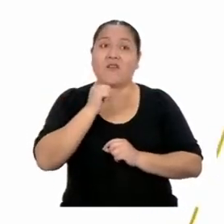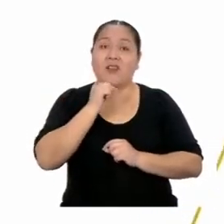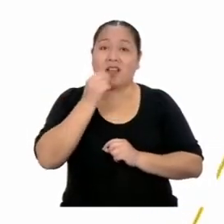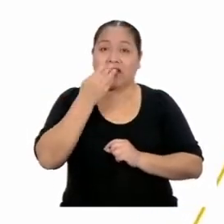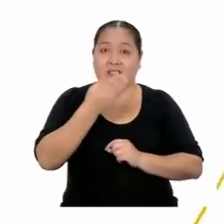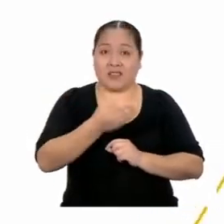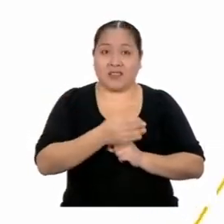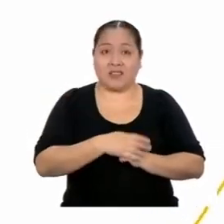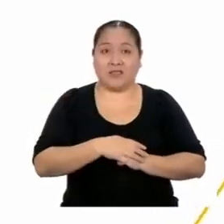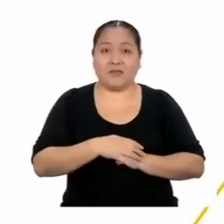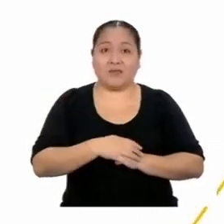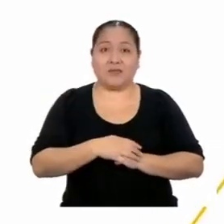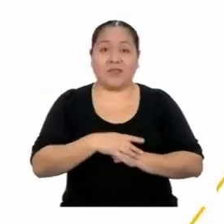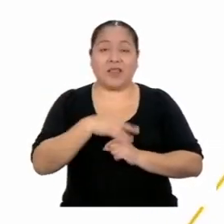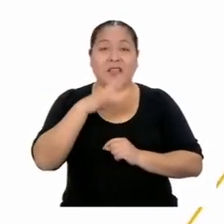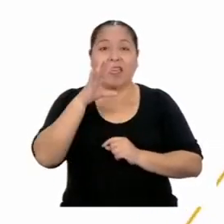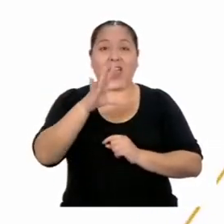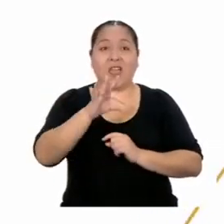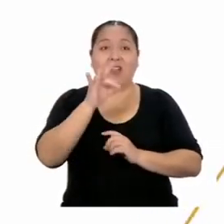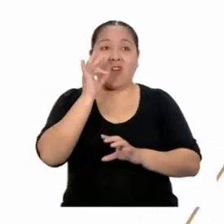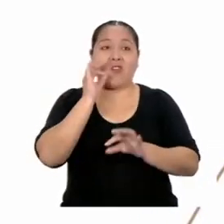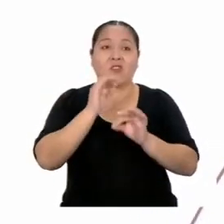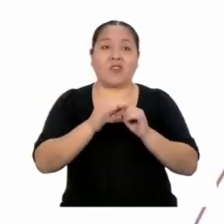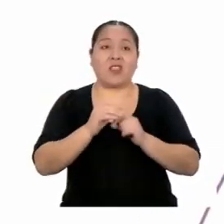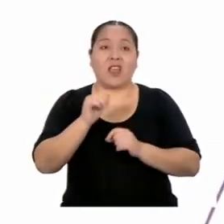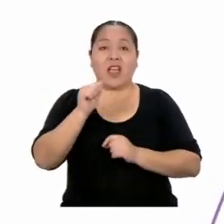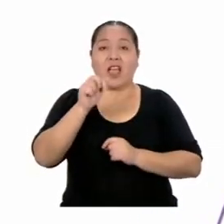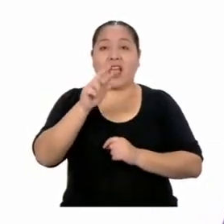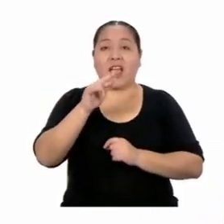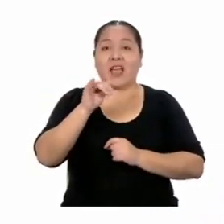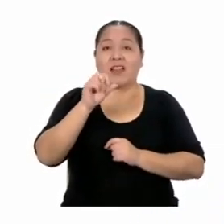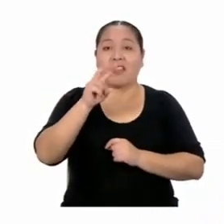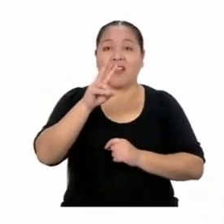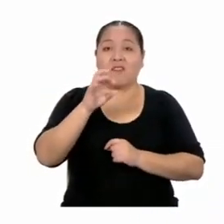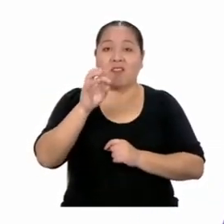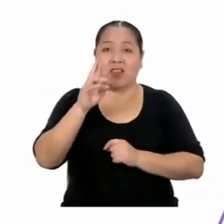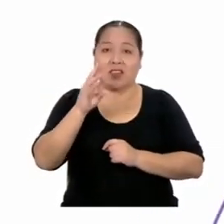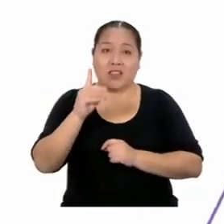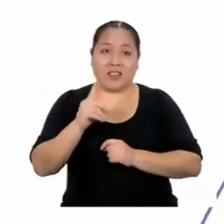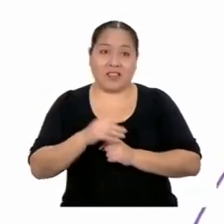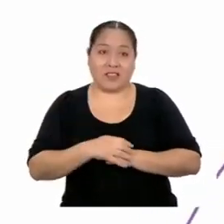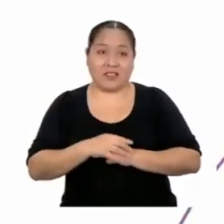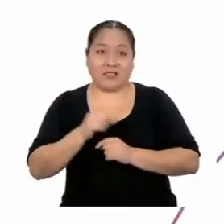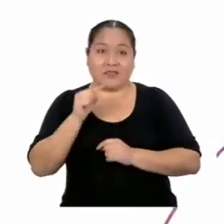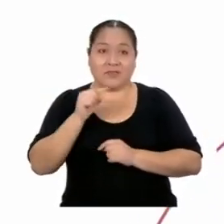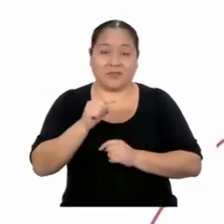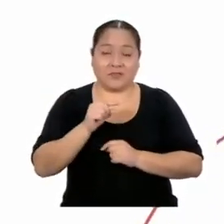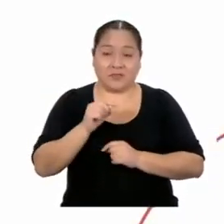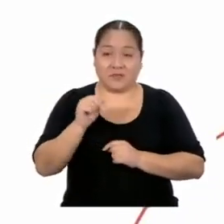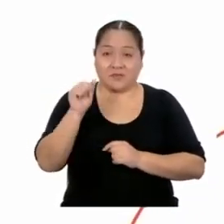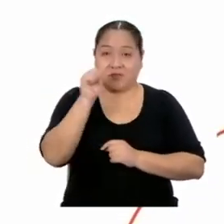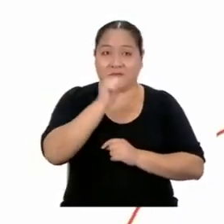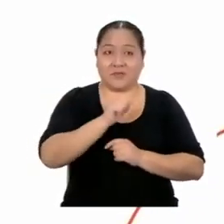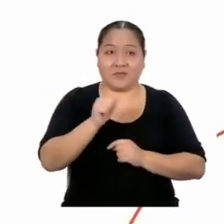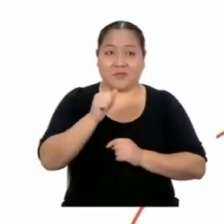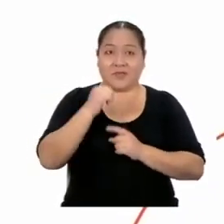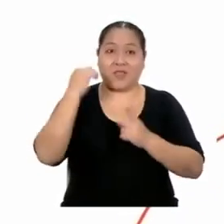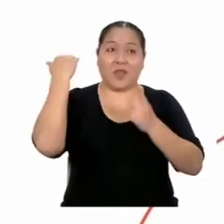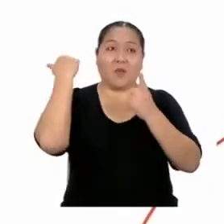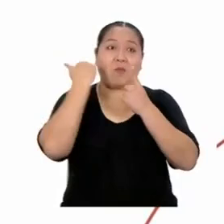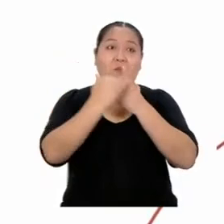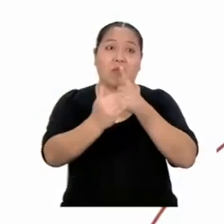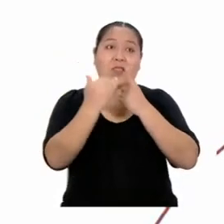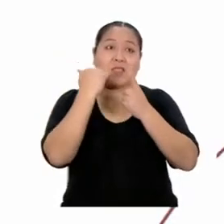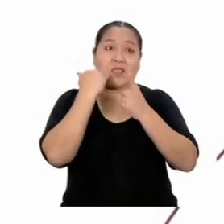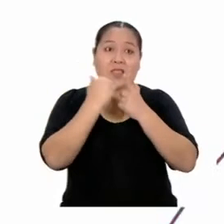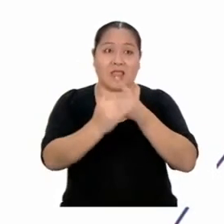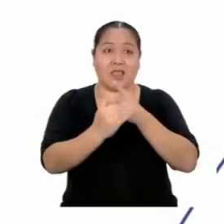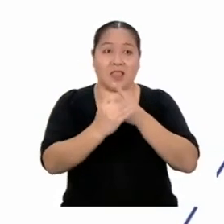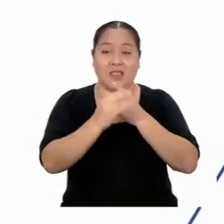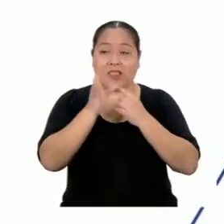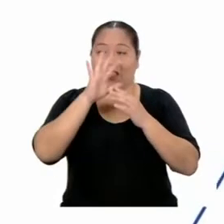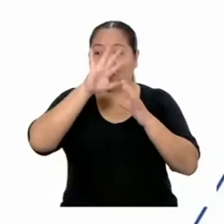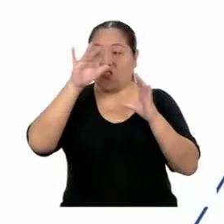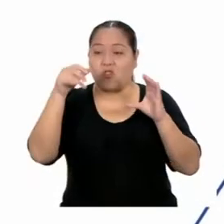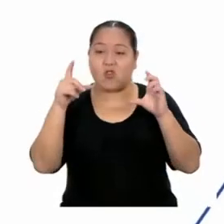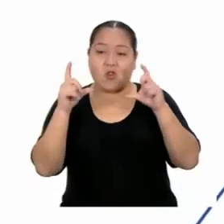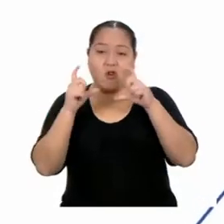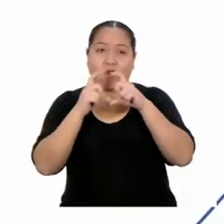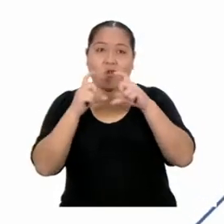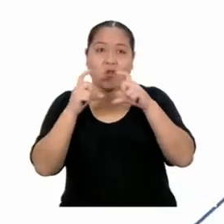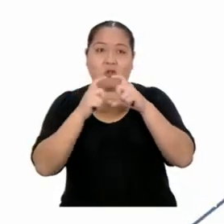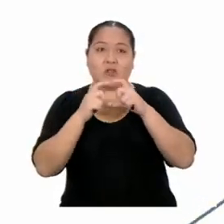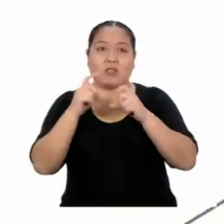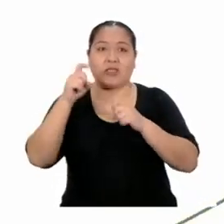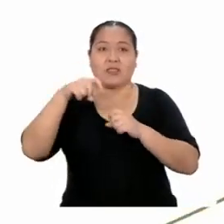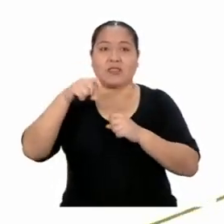terminado. Hay que hallar el área verde y para eso, si el área verde es la mitad del área total del cuadrado, tendría